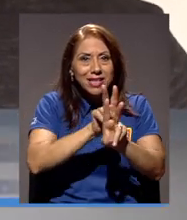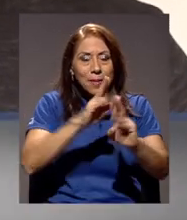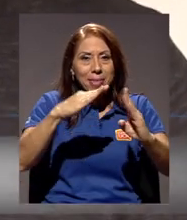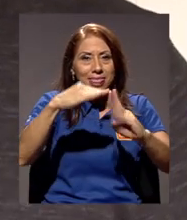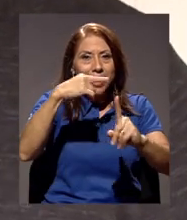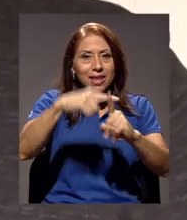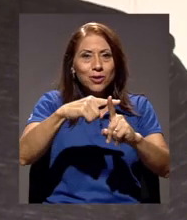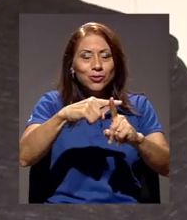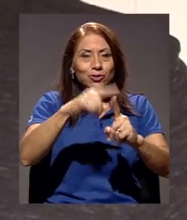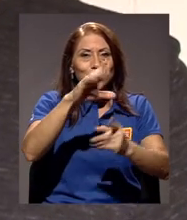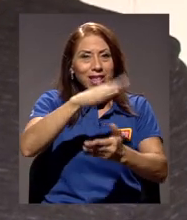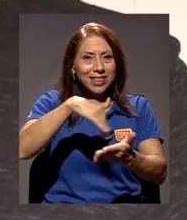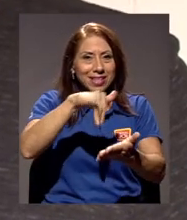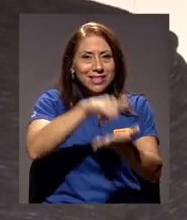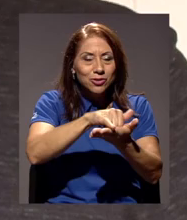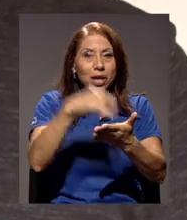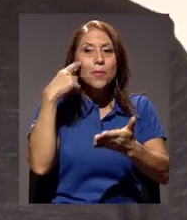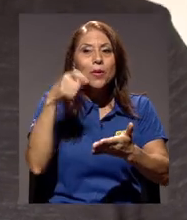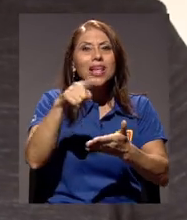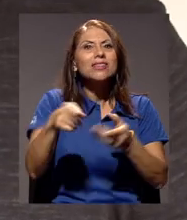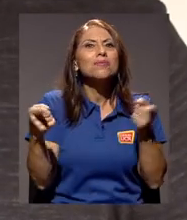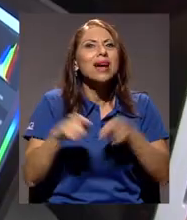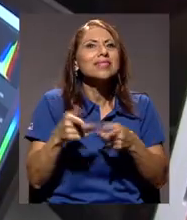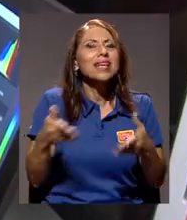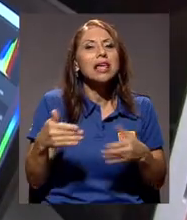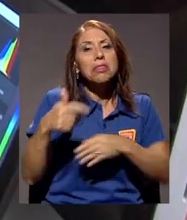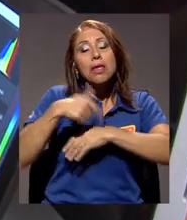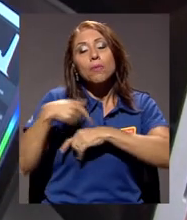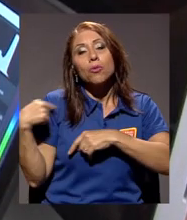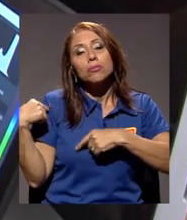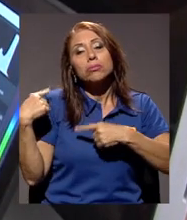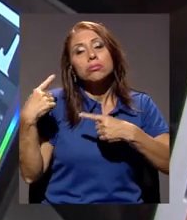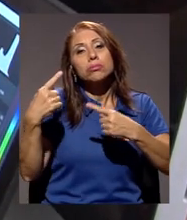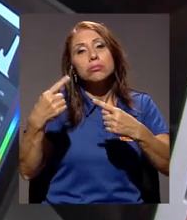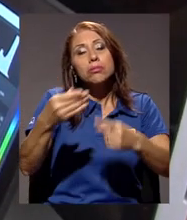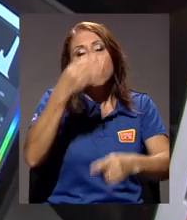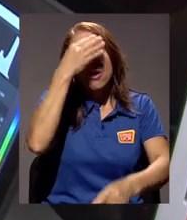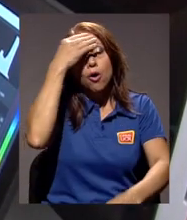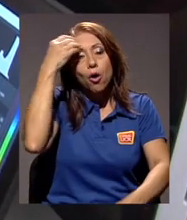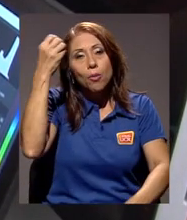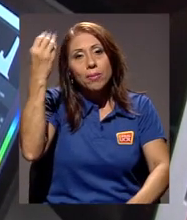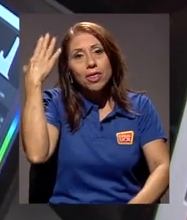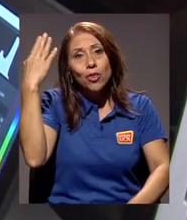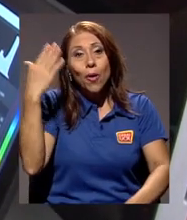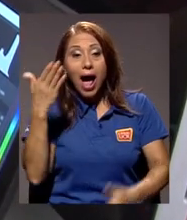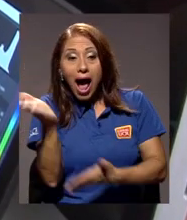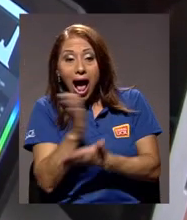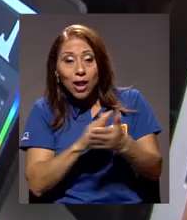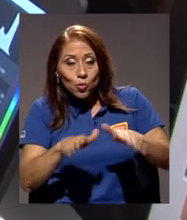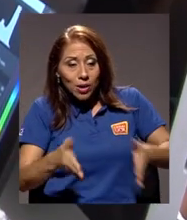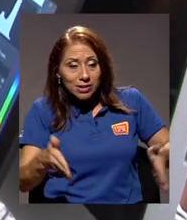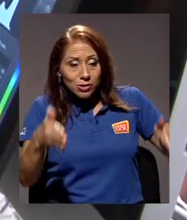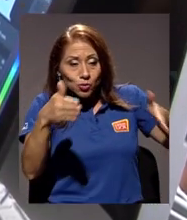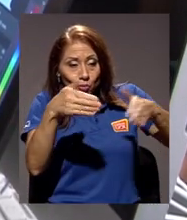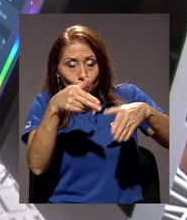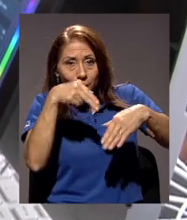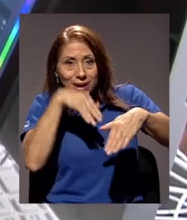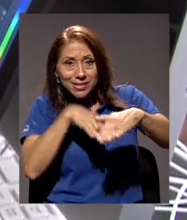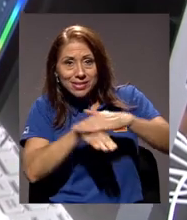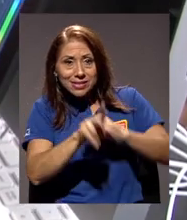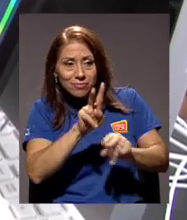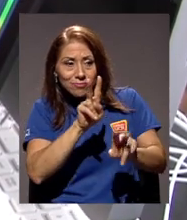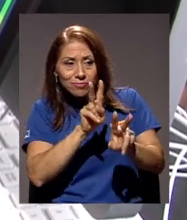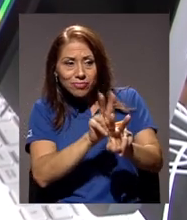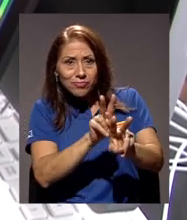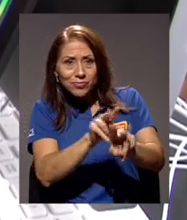bien justamente esto, el paso del tiempo y el olvido, ya que uno puede ver mucho cariño en algunas tumbas por parte de los familiares, al igual que